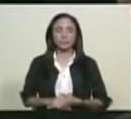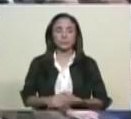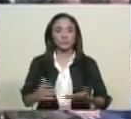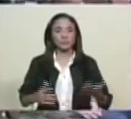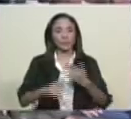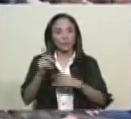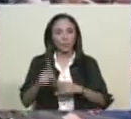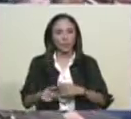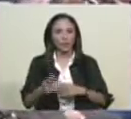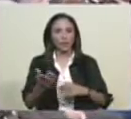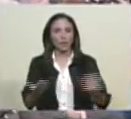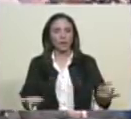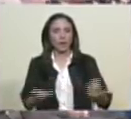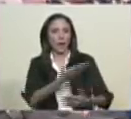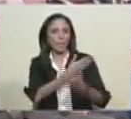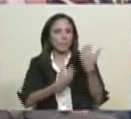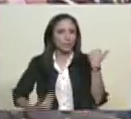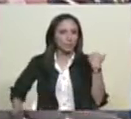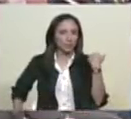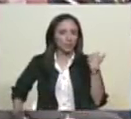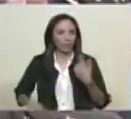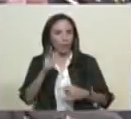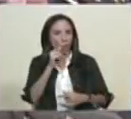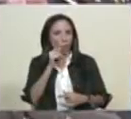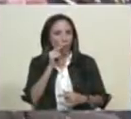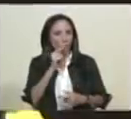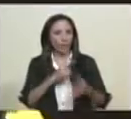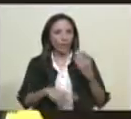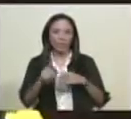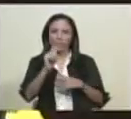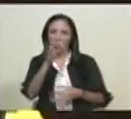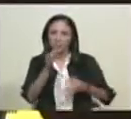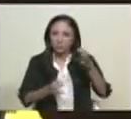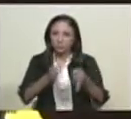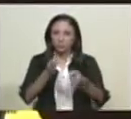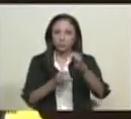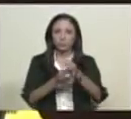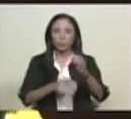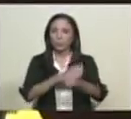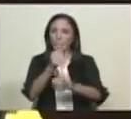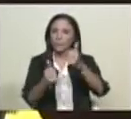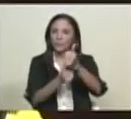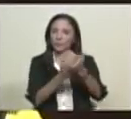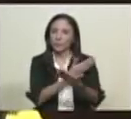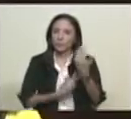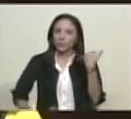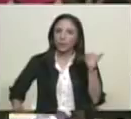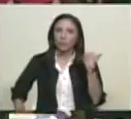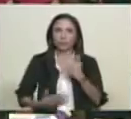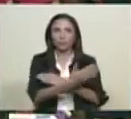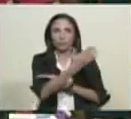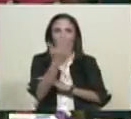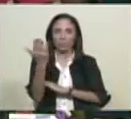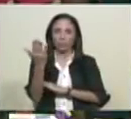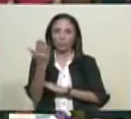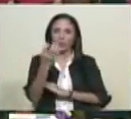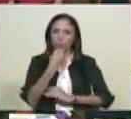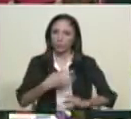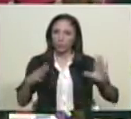Presidente, doctor Michael Moreno, vicepresidenta, vicepresidente.